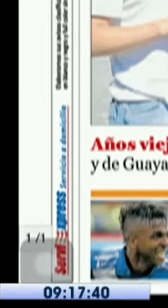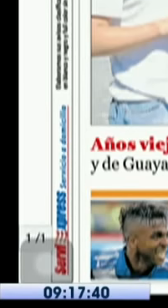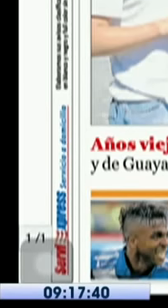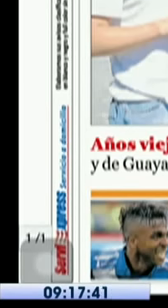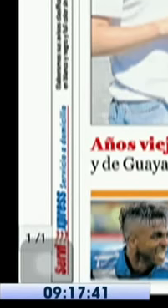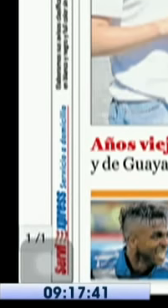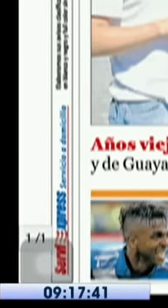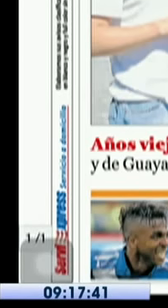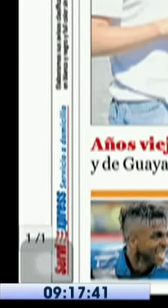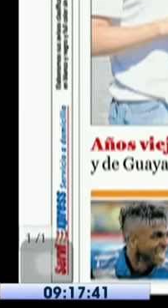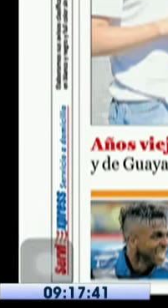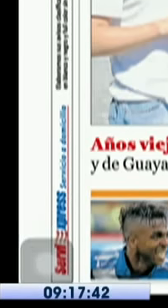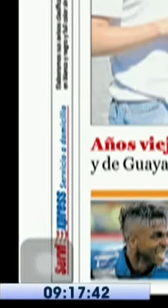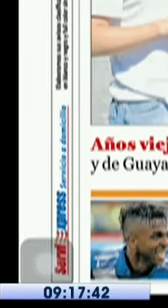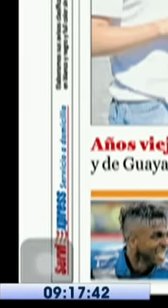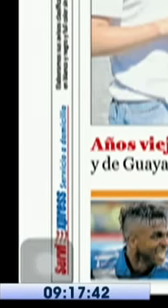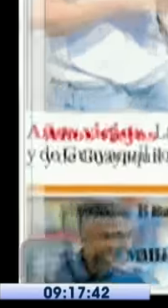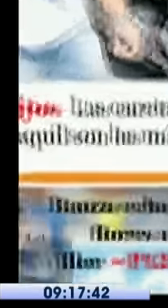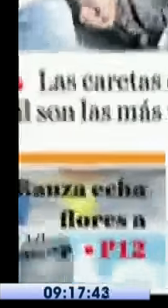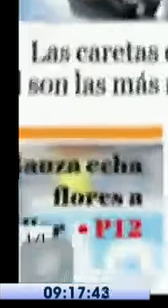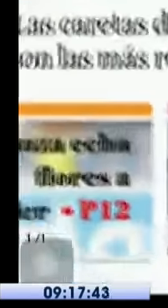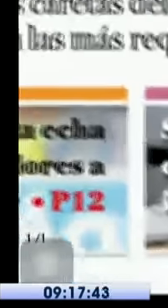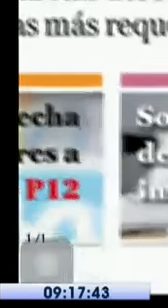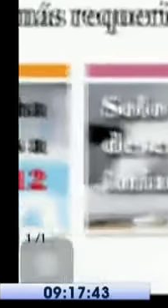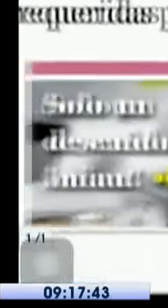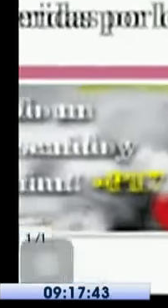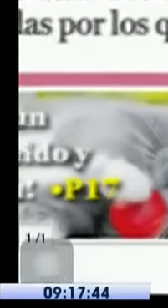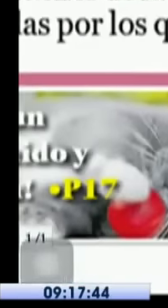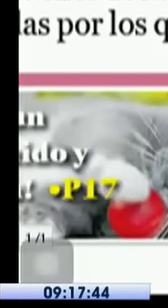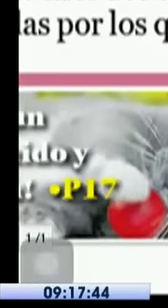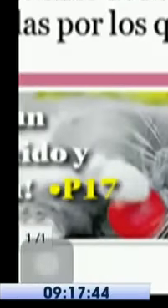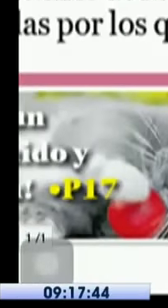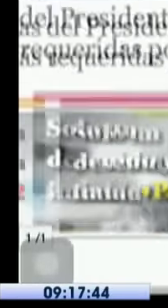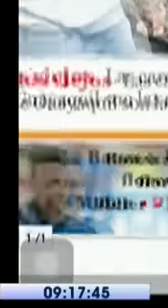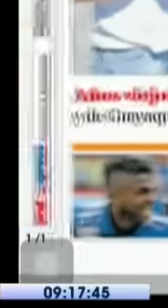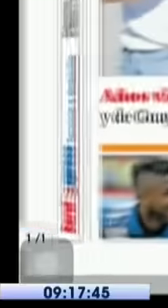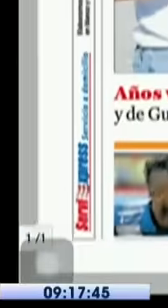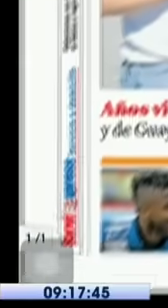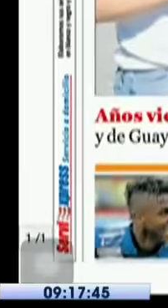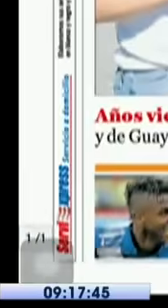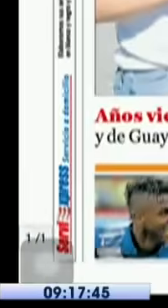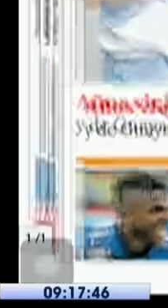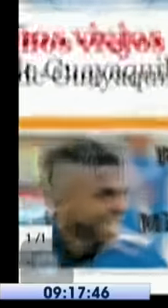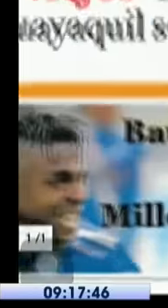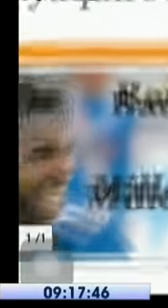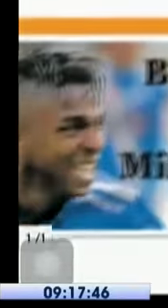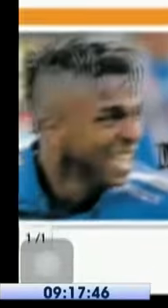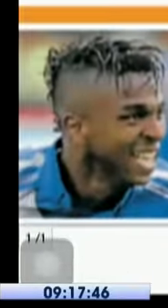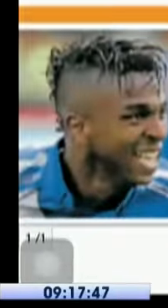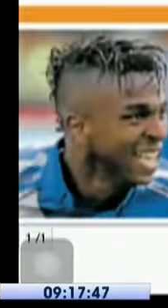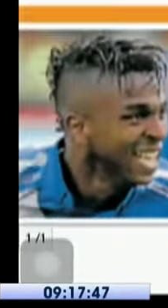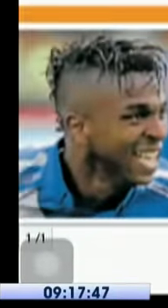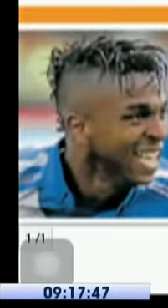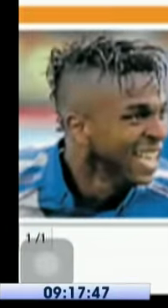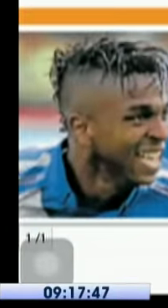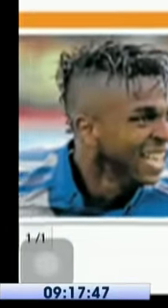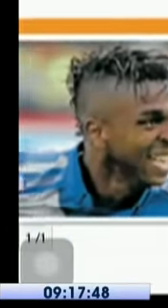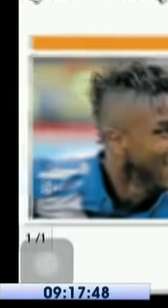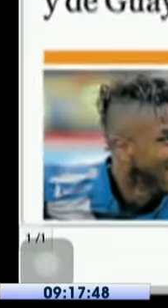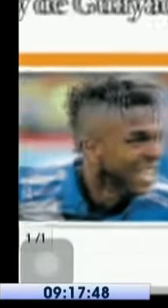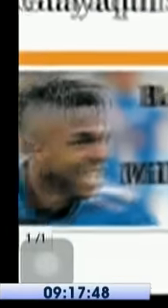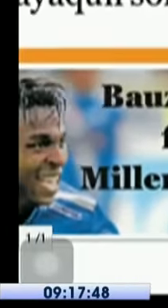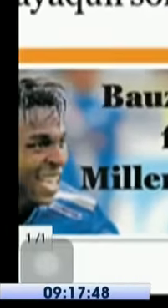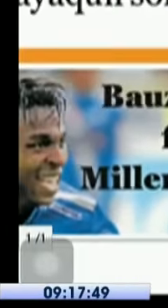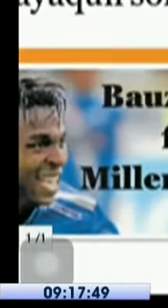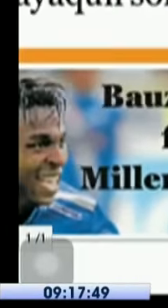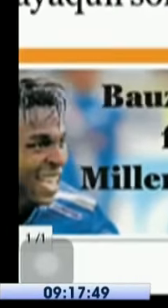y de los alcaldes de Quito y Guayaquil son los más requeridos por los quiteños para las quemas del 31. Pausa, echa flores